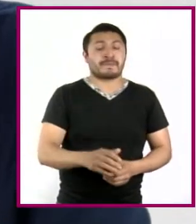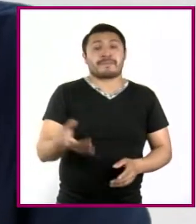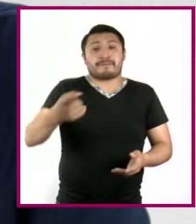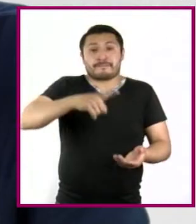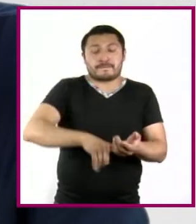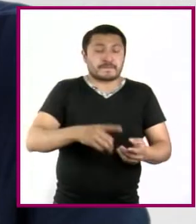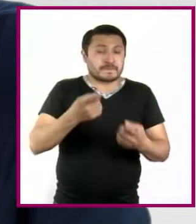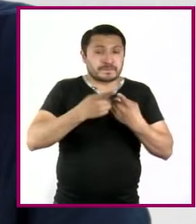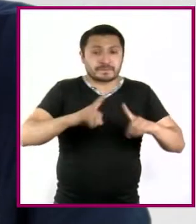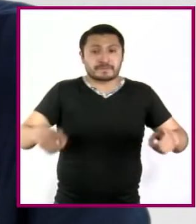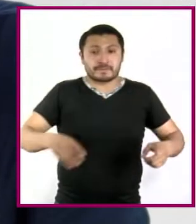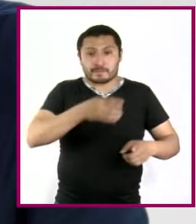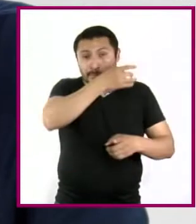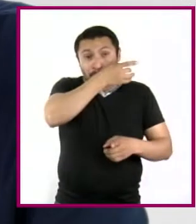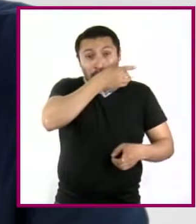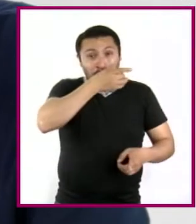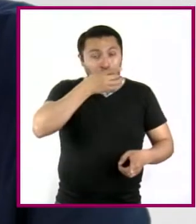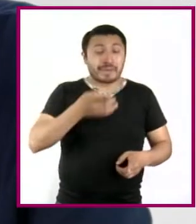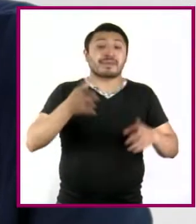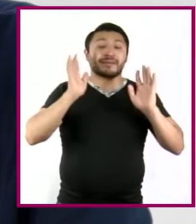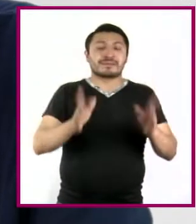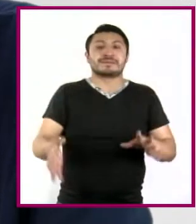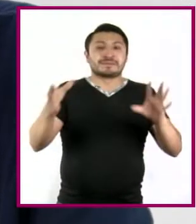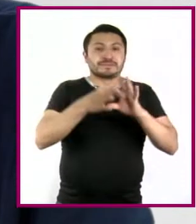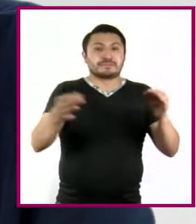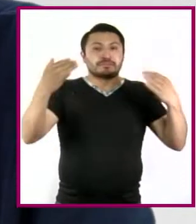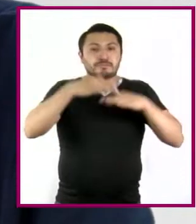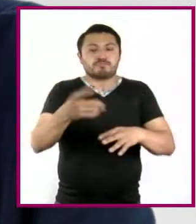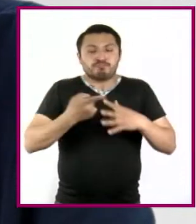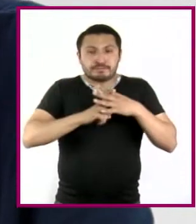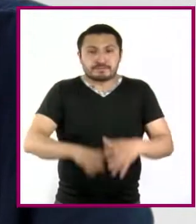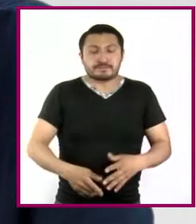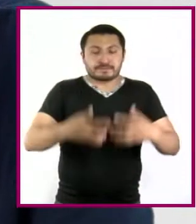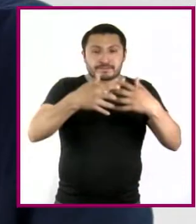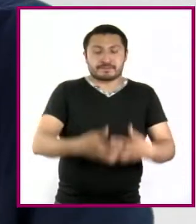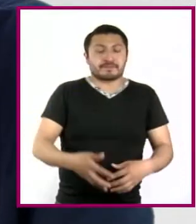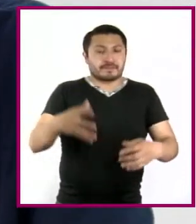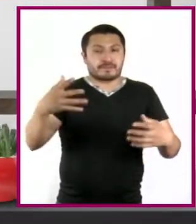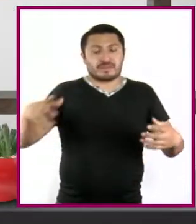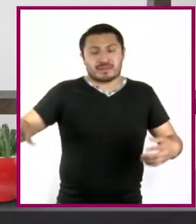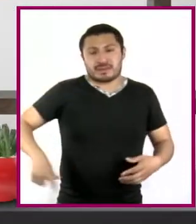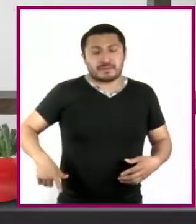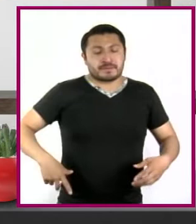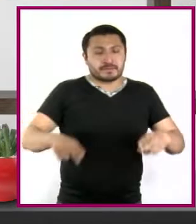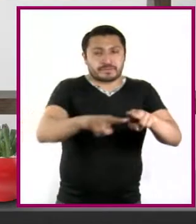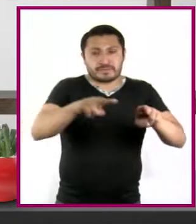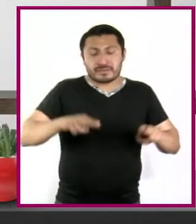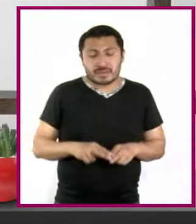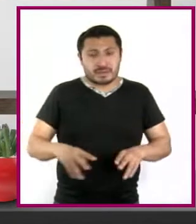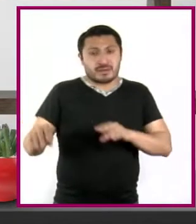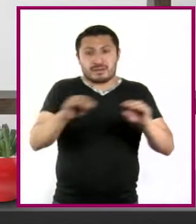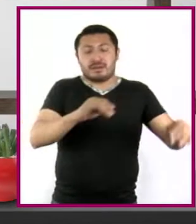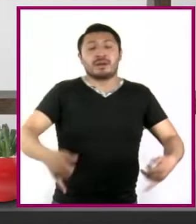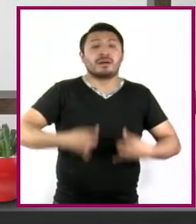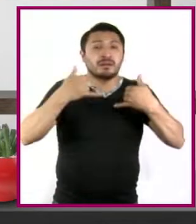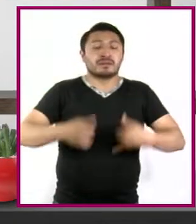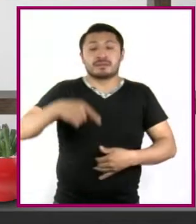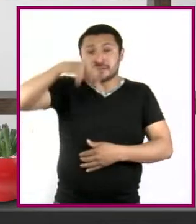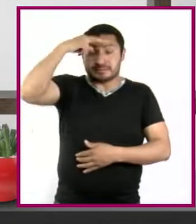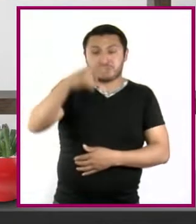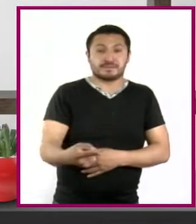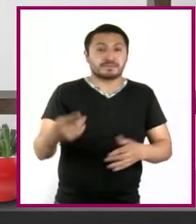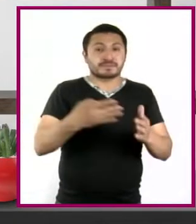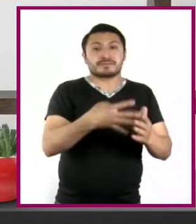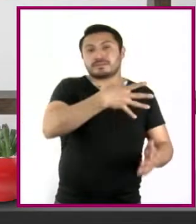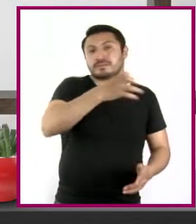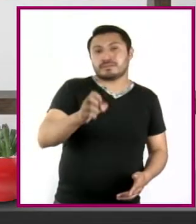del mismo desarrollo, como ya hemos señalado en cuanto al surgimiento del sistema de estados nacionales. Los movimientos juveniles en México en la década